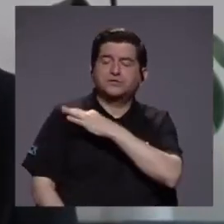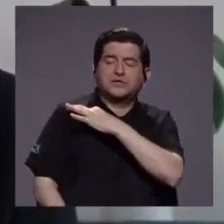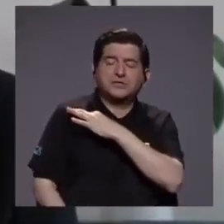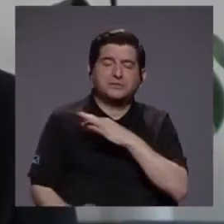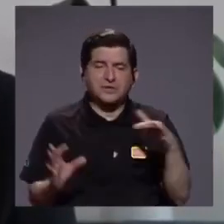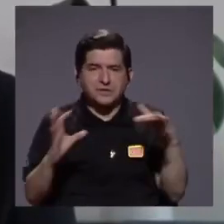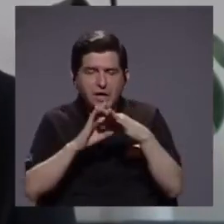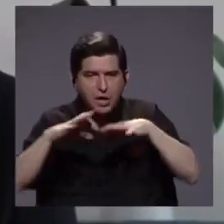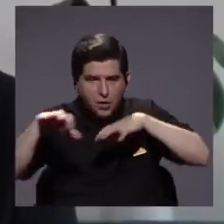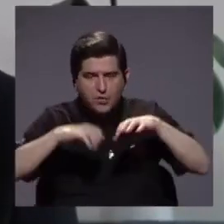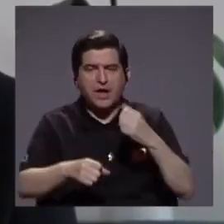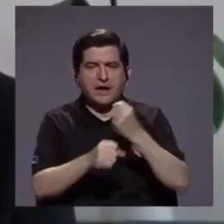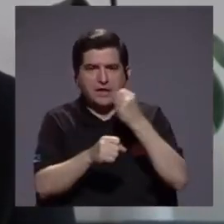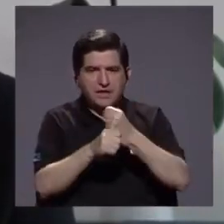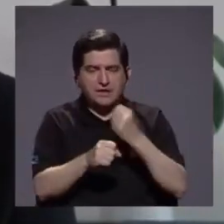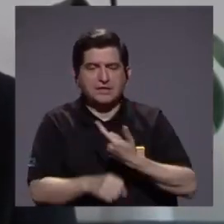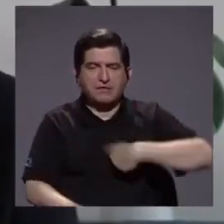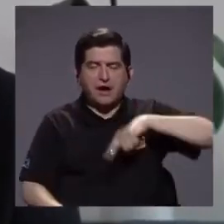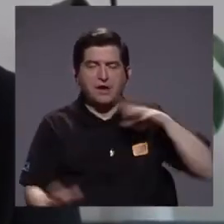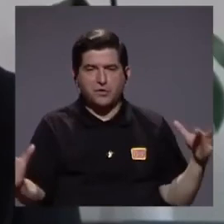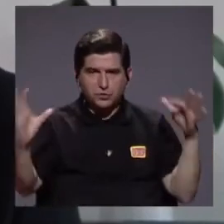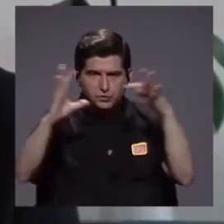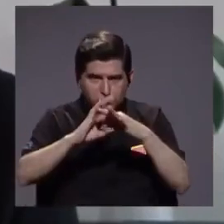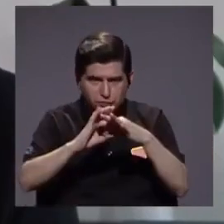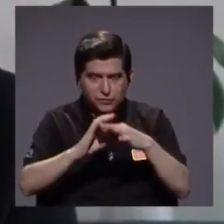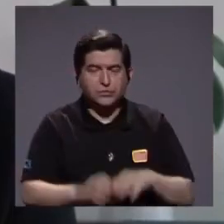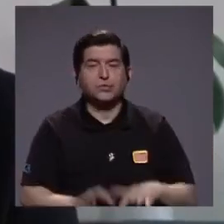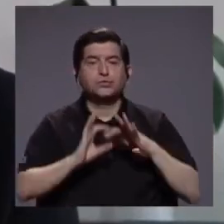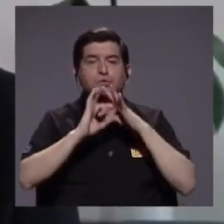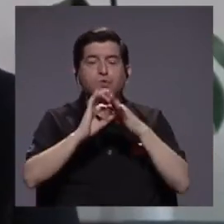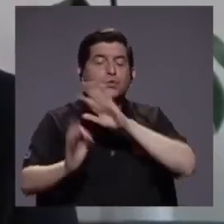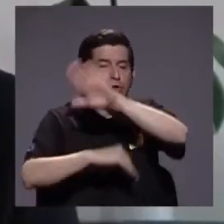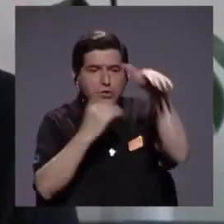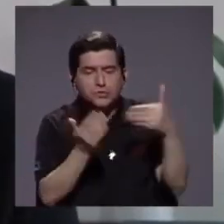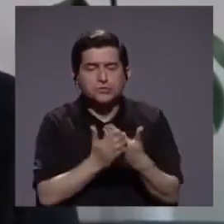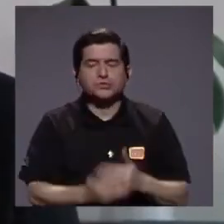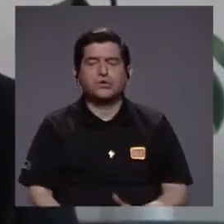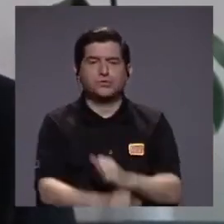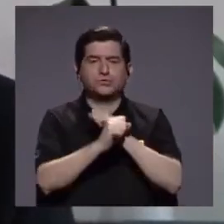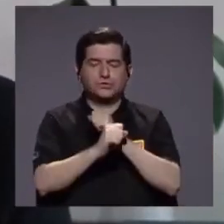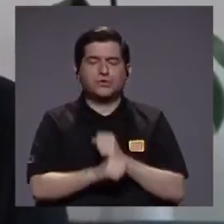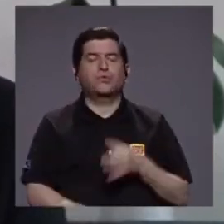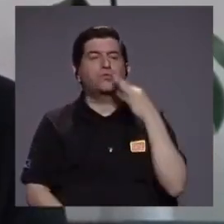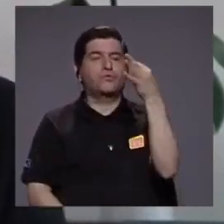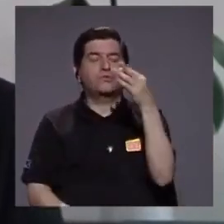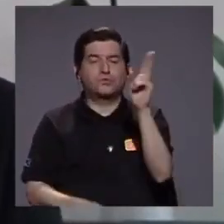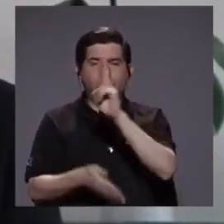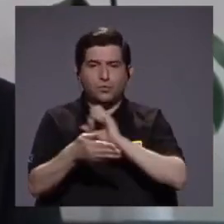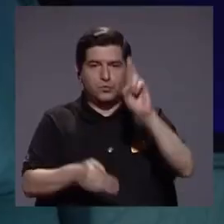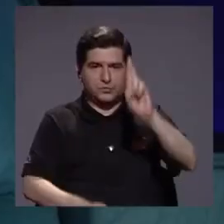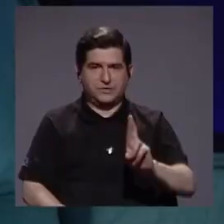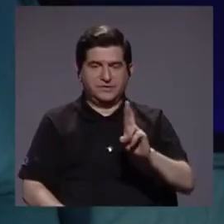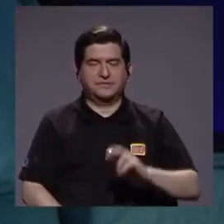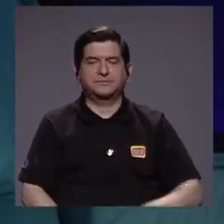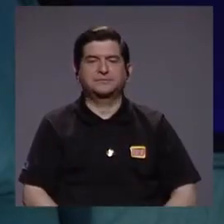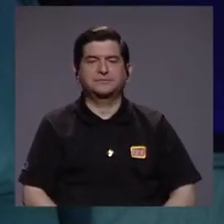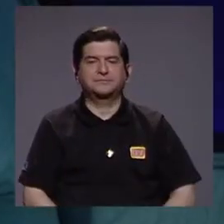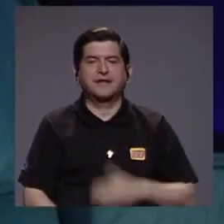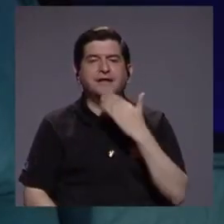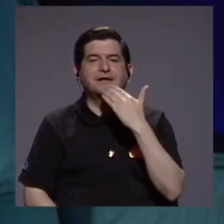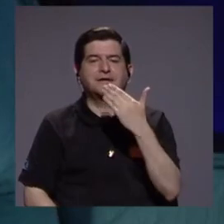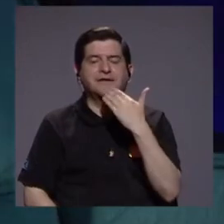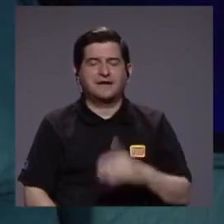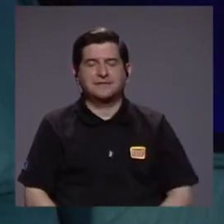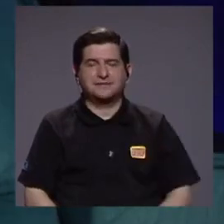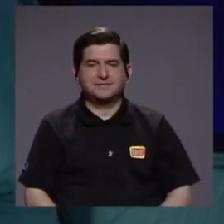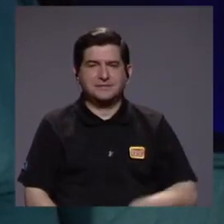al movimiento y que trabajemos de manera conjunta para que juntos y juntas garanticemos el futuro de la Universidad de Costa Rica. Muchas gracias.